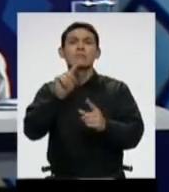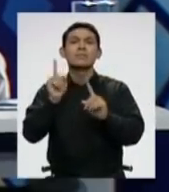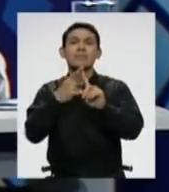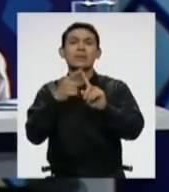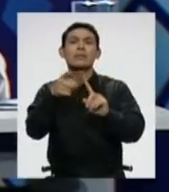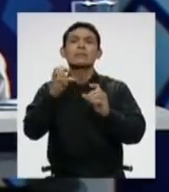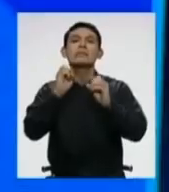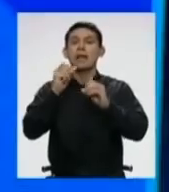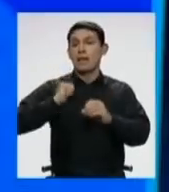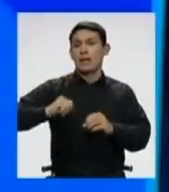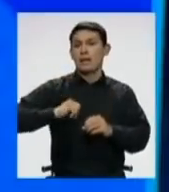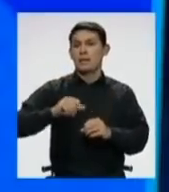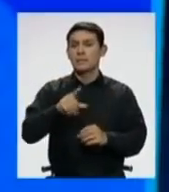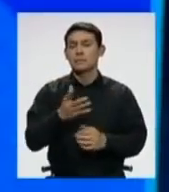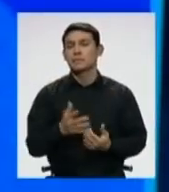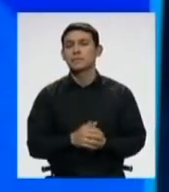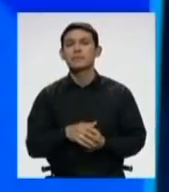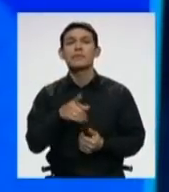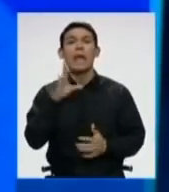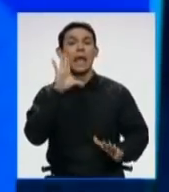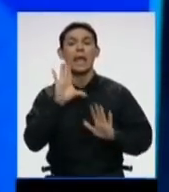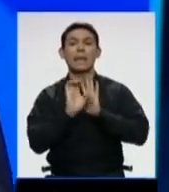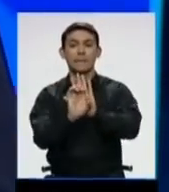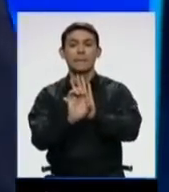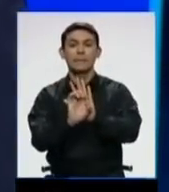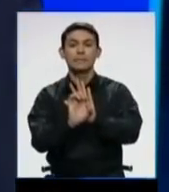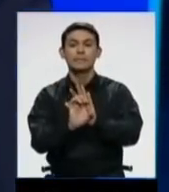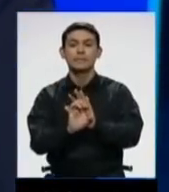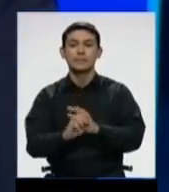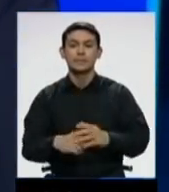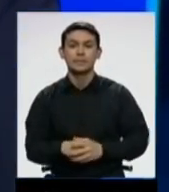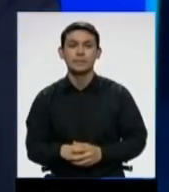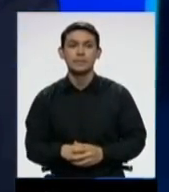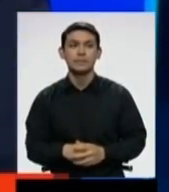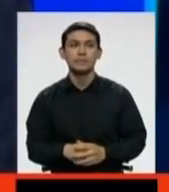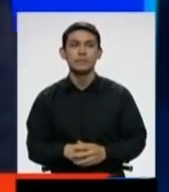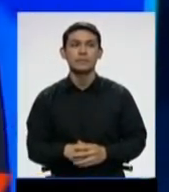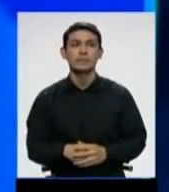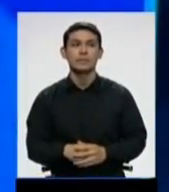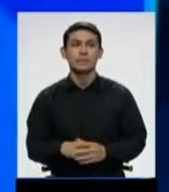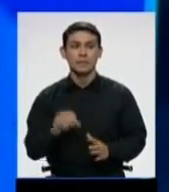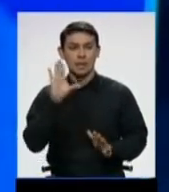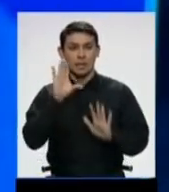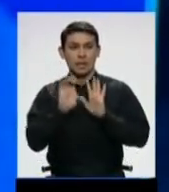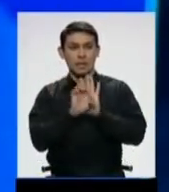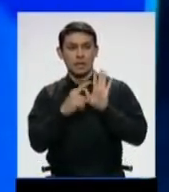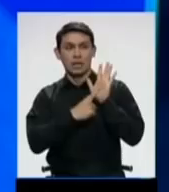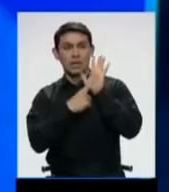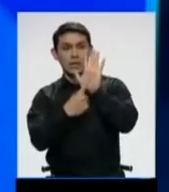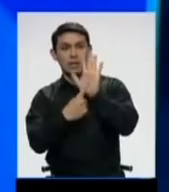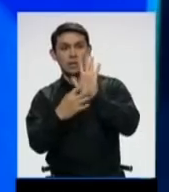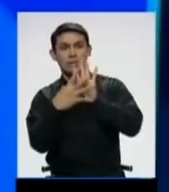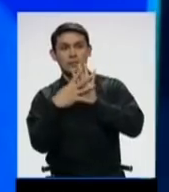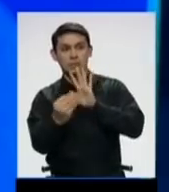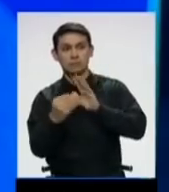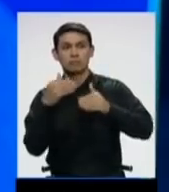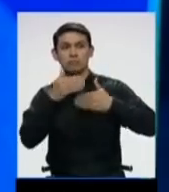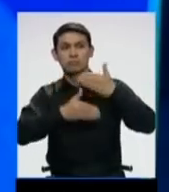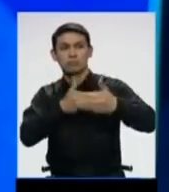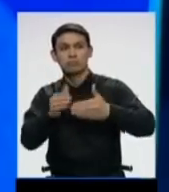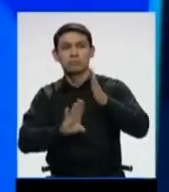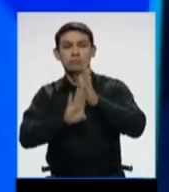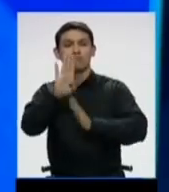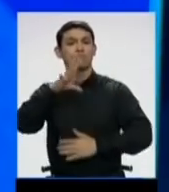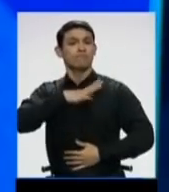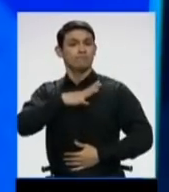es alcalde? El ejemplo. La coherencia viene acompañado de la eficiencia con la decencia. No